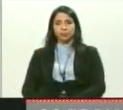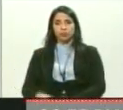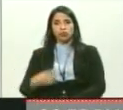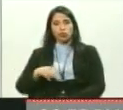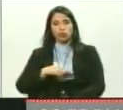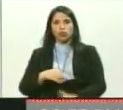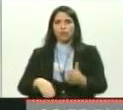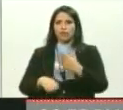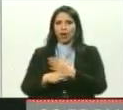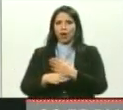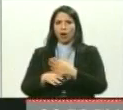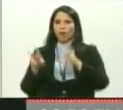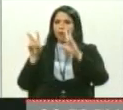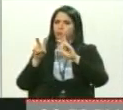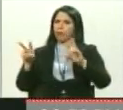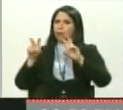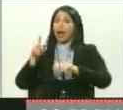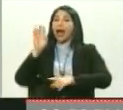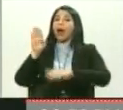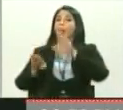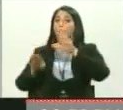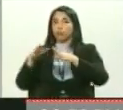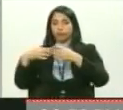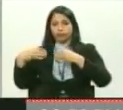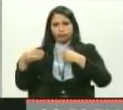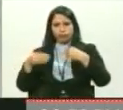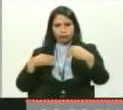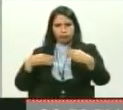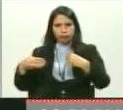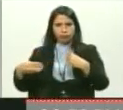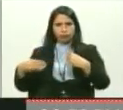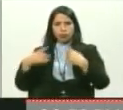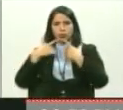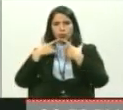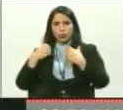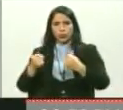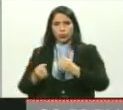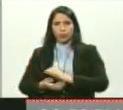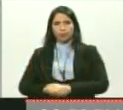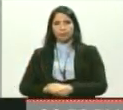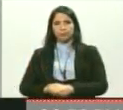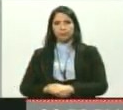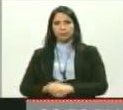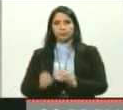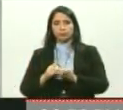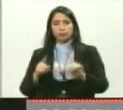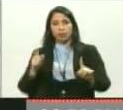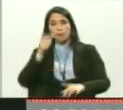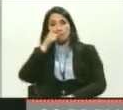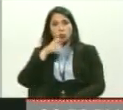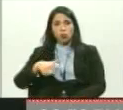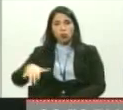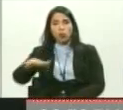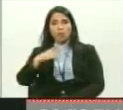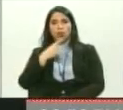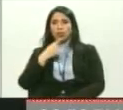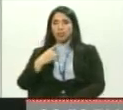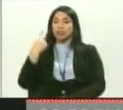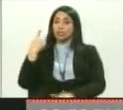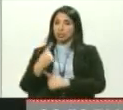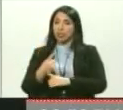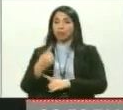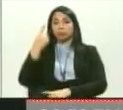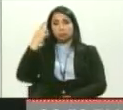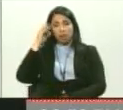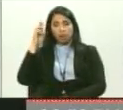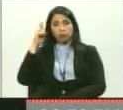es a ensayar algunas flexibilizaciones seguras. Pero el pueblo lo dice y tiene razón.